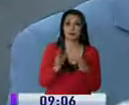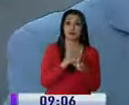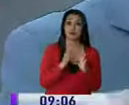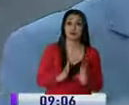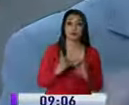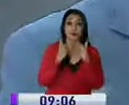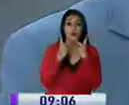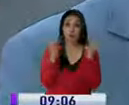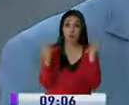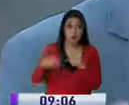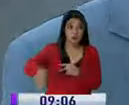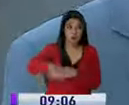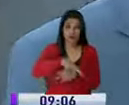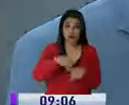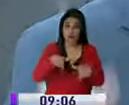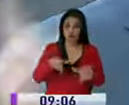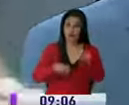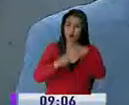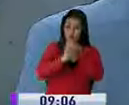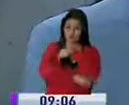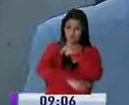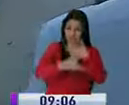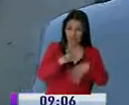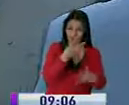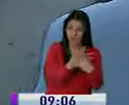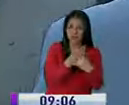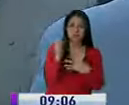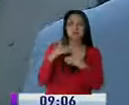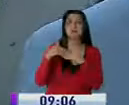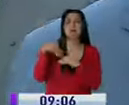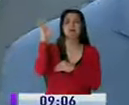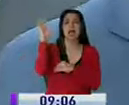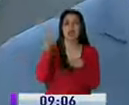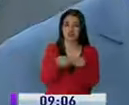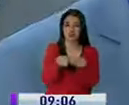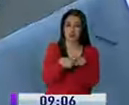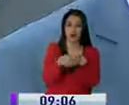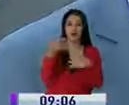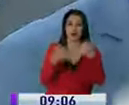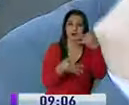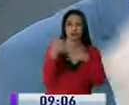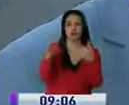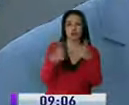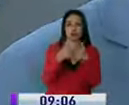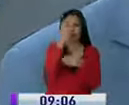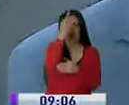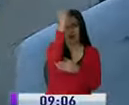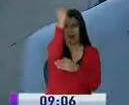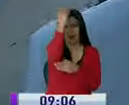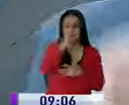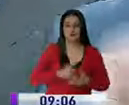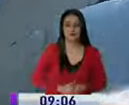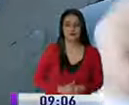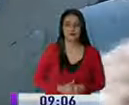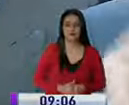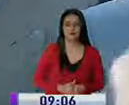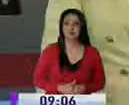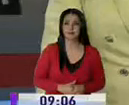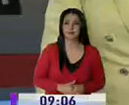funcionarios públicos que no son únicamente aquellos que fueron sentenciados en primera instancia en el juicio en contra de Jorge Glass por asociación ilícita.